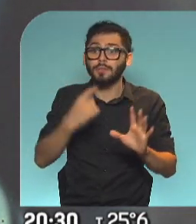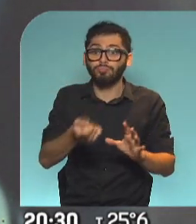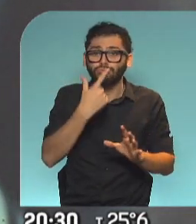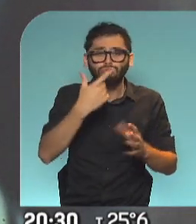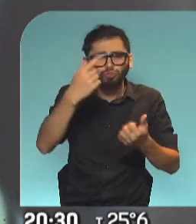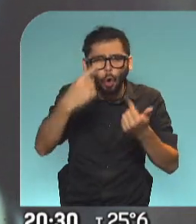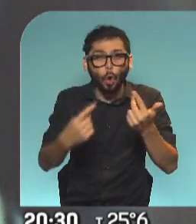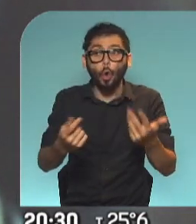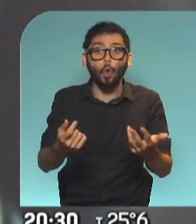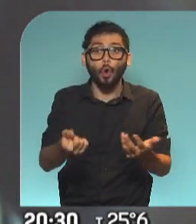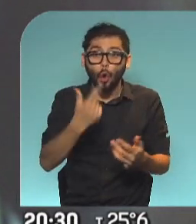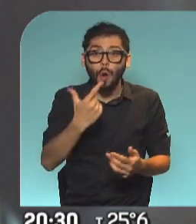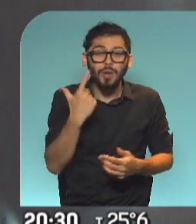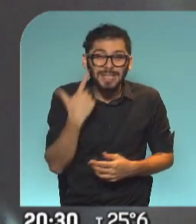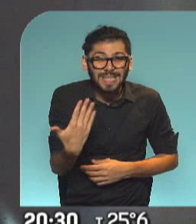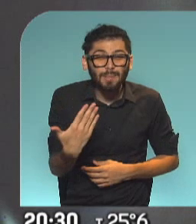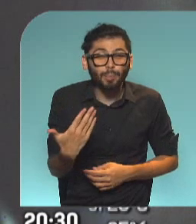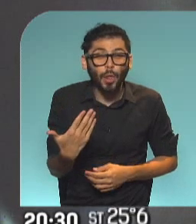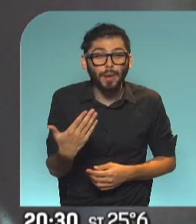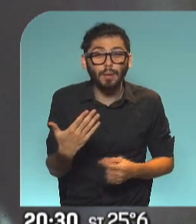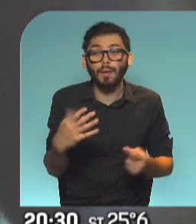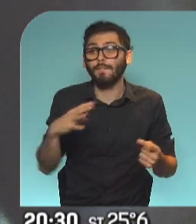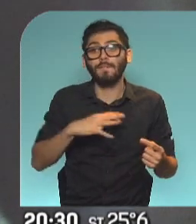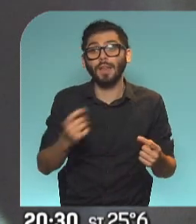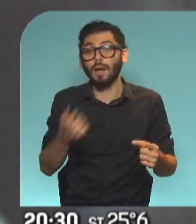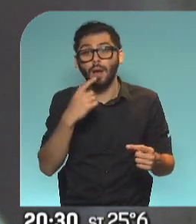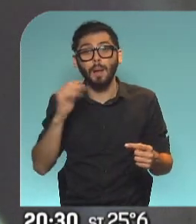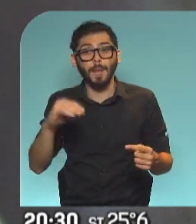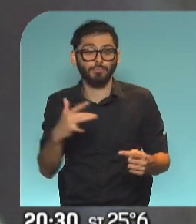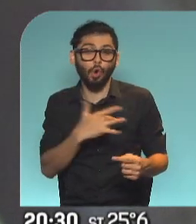todo eso, si a eso había que agregarle una medicación